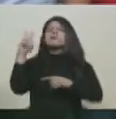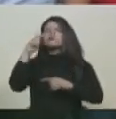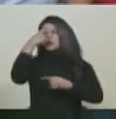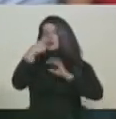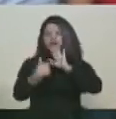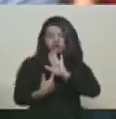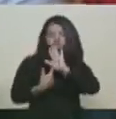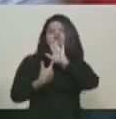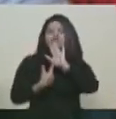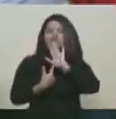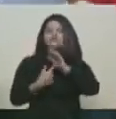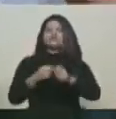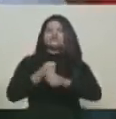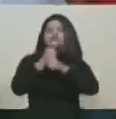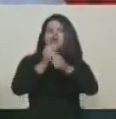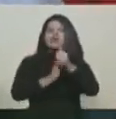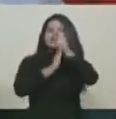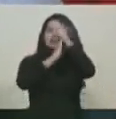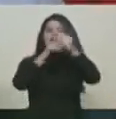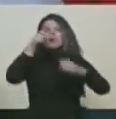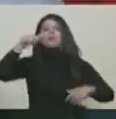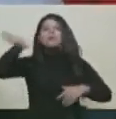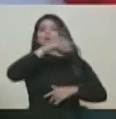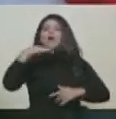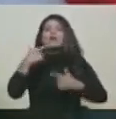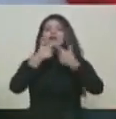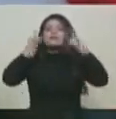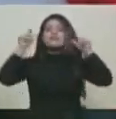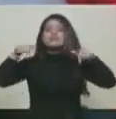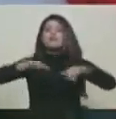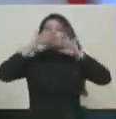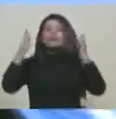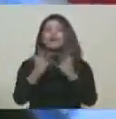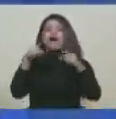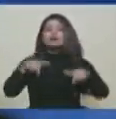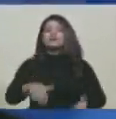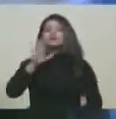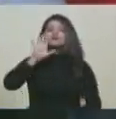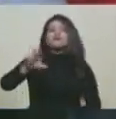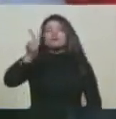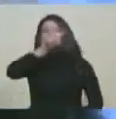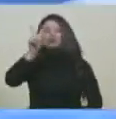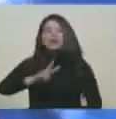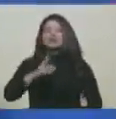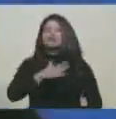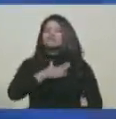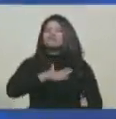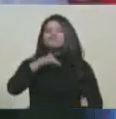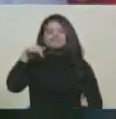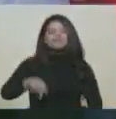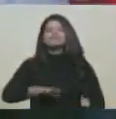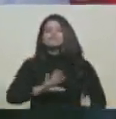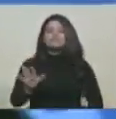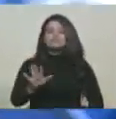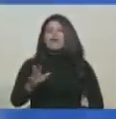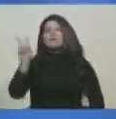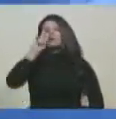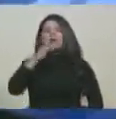mundo. Vanguardia de los pueblos libres del mundo es la Venezuela bolivariana, la Venezuela chavista.